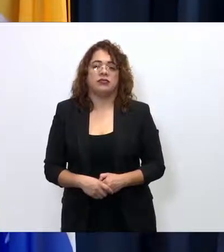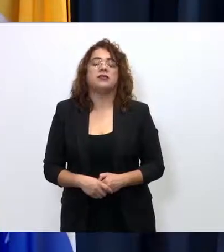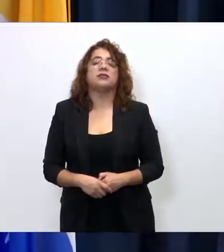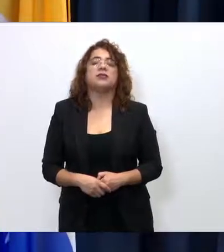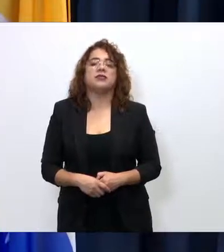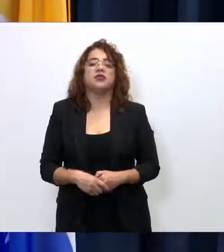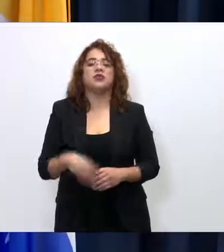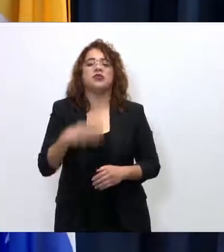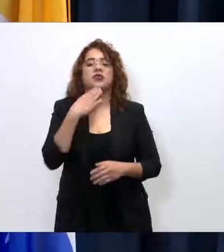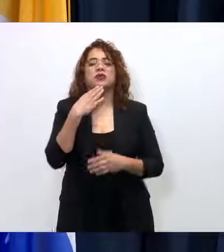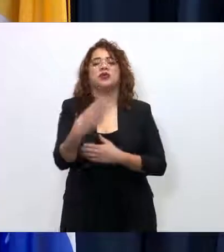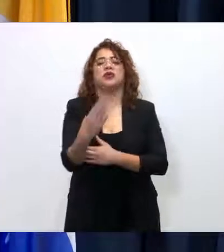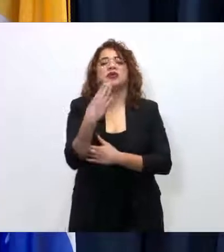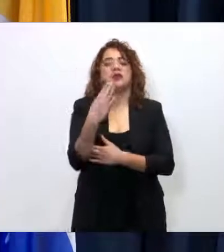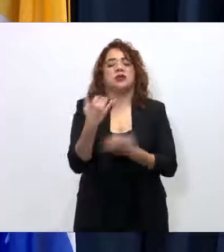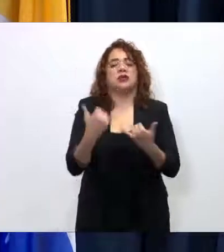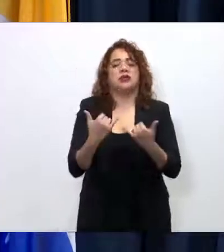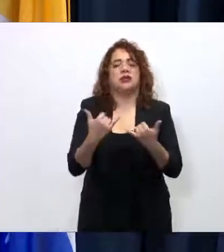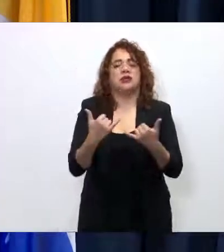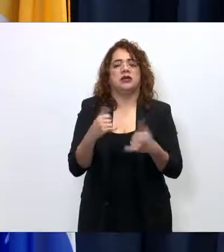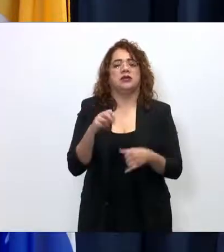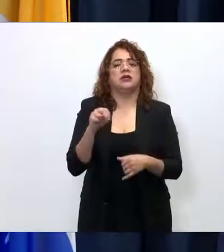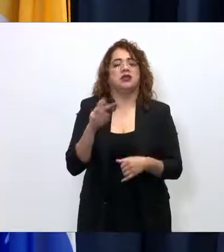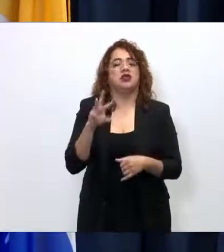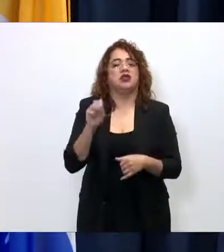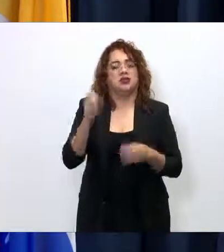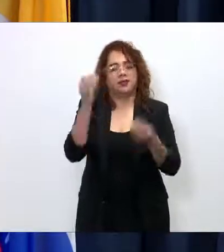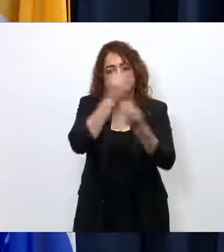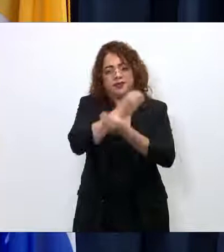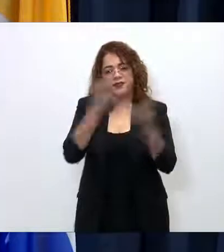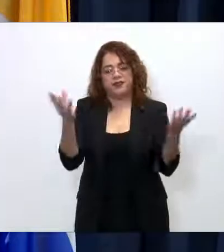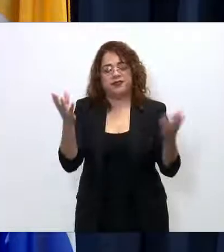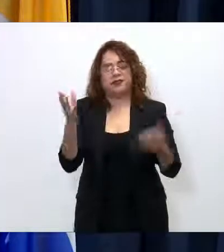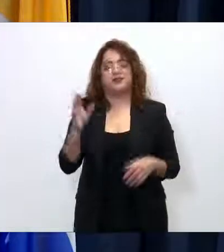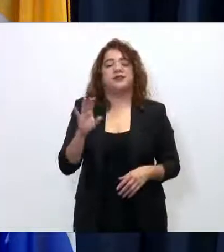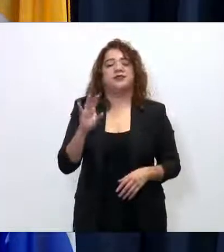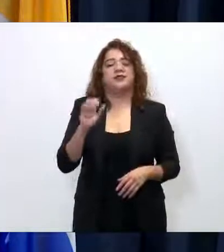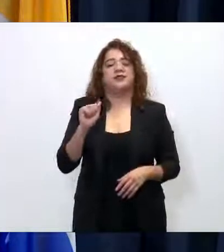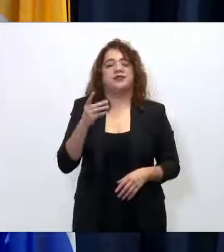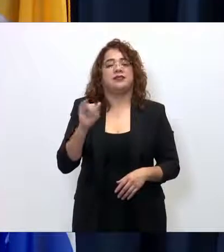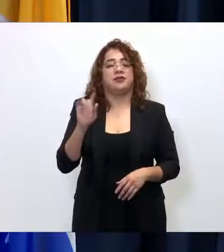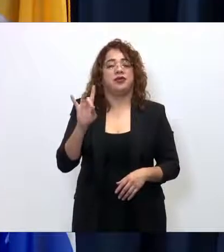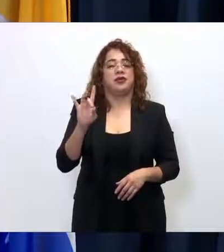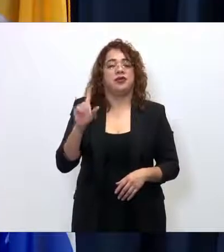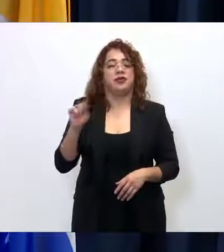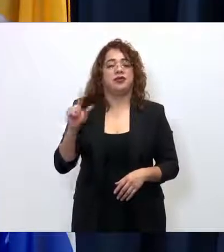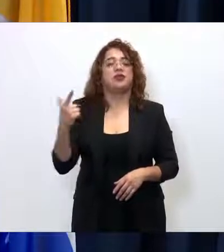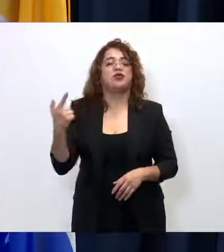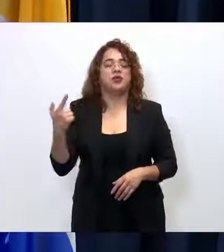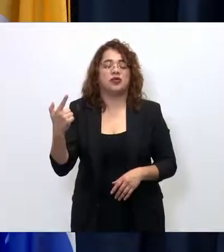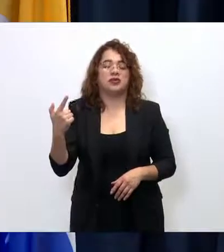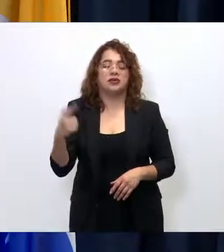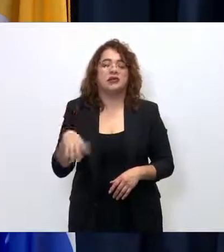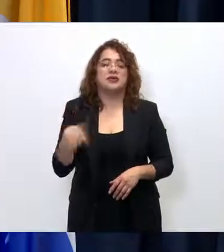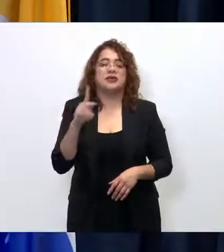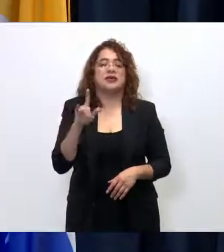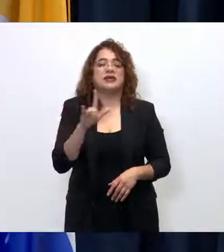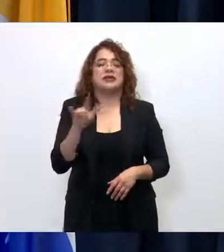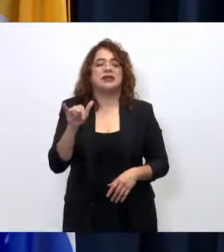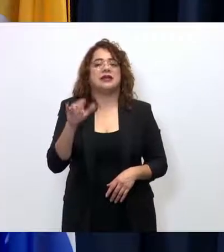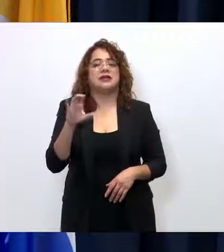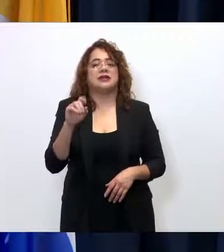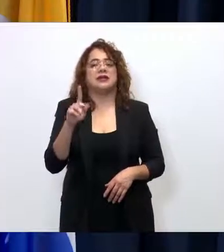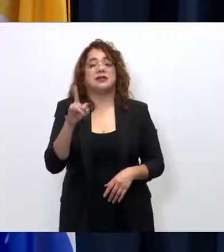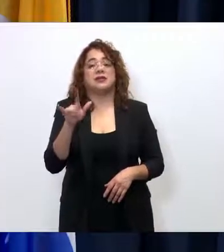Buenos días, hoy es nuestro comunicado para el 8 de abril del 2021. Hoy nos acompañó Kelly Colopy, la directora de Salud